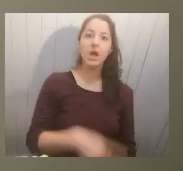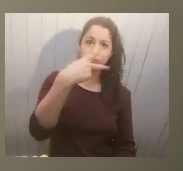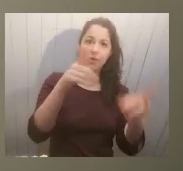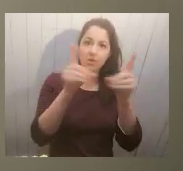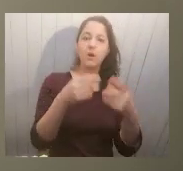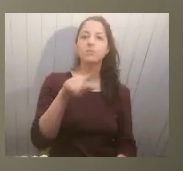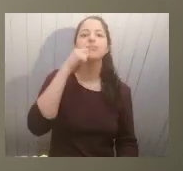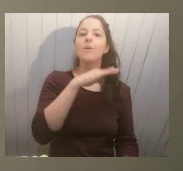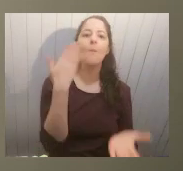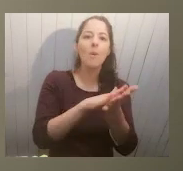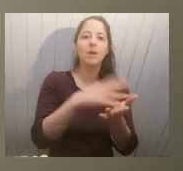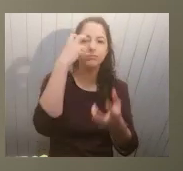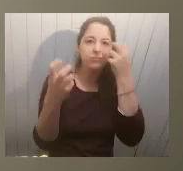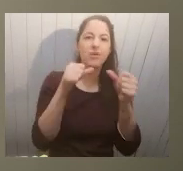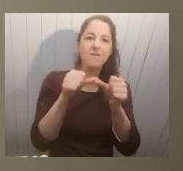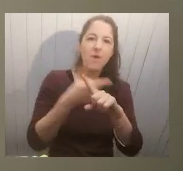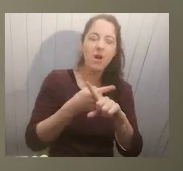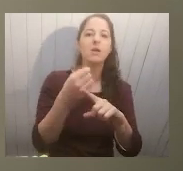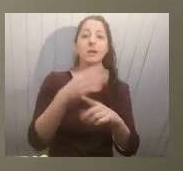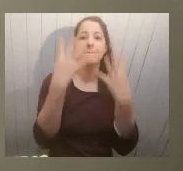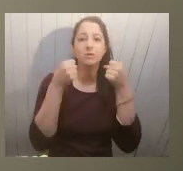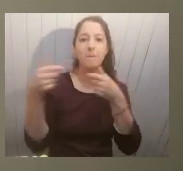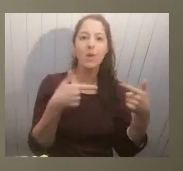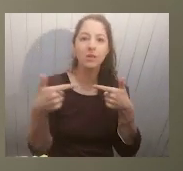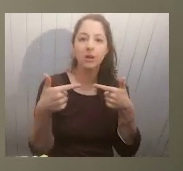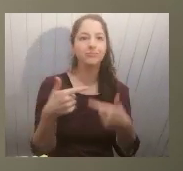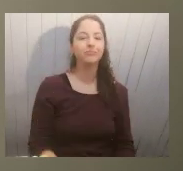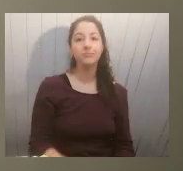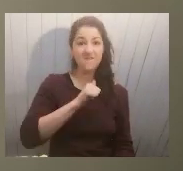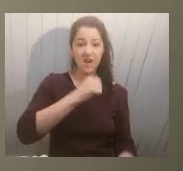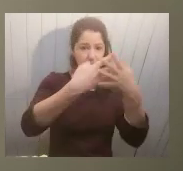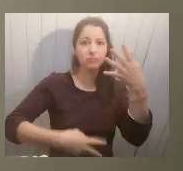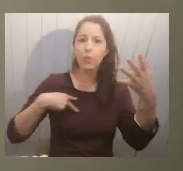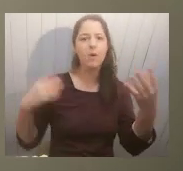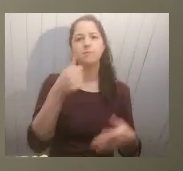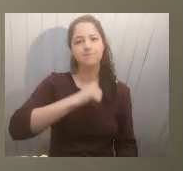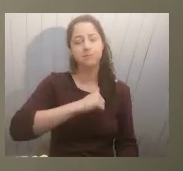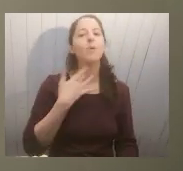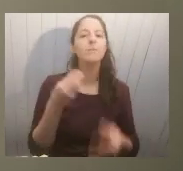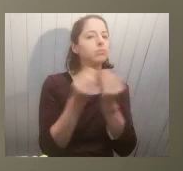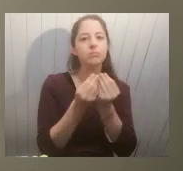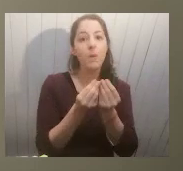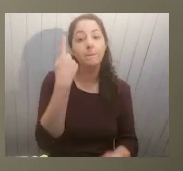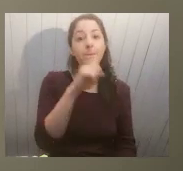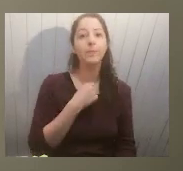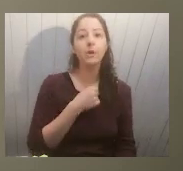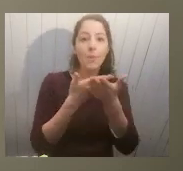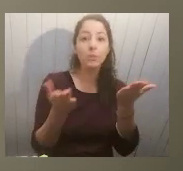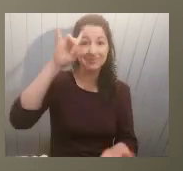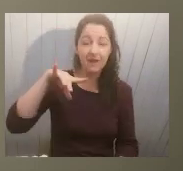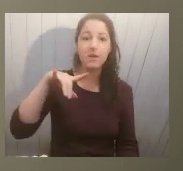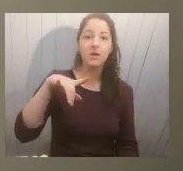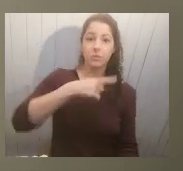de mutilaciones, violaciones y prisión política. No alcanzamos a nombrarles a todas porque son demasiadas, pero queremos que sepan que las, les